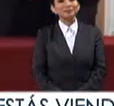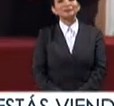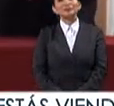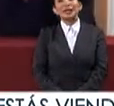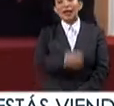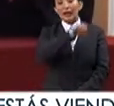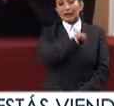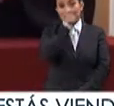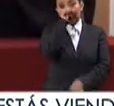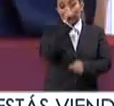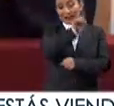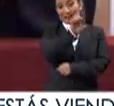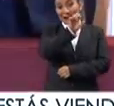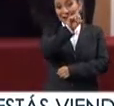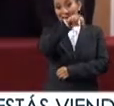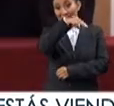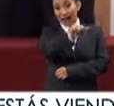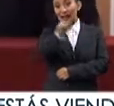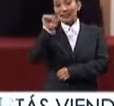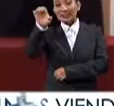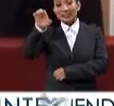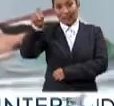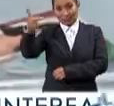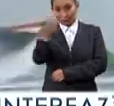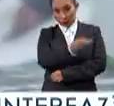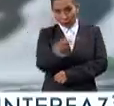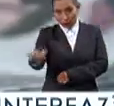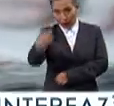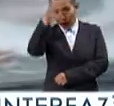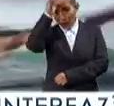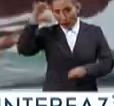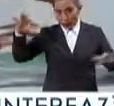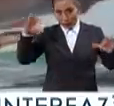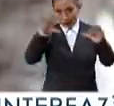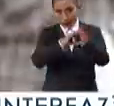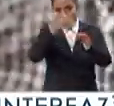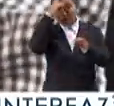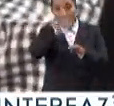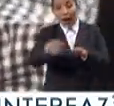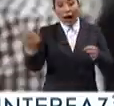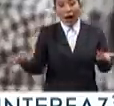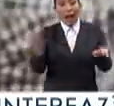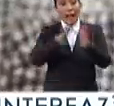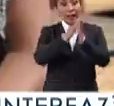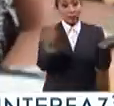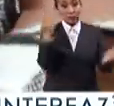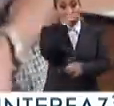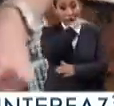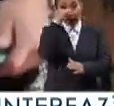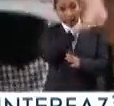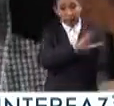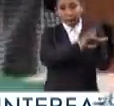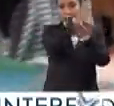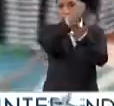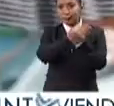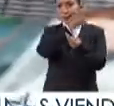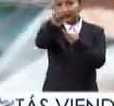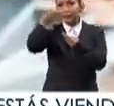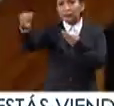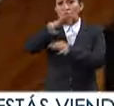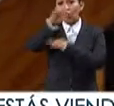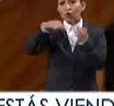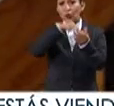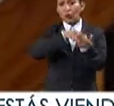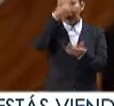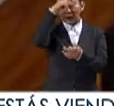la secretaria de la defensa nacional y la educación pública hacen un convenio para hacer llegar los libros de texto gratuitos a todos los